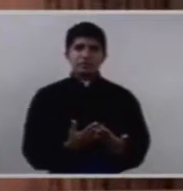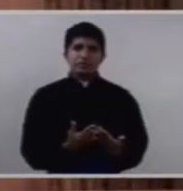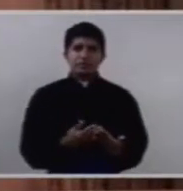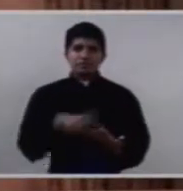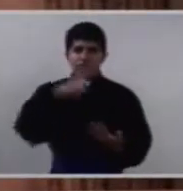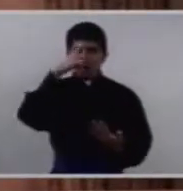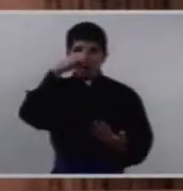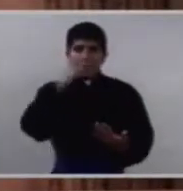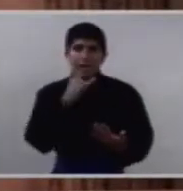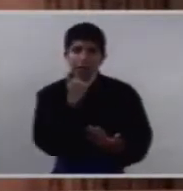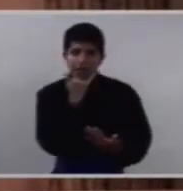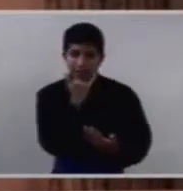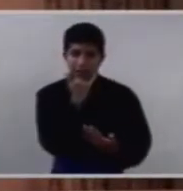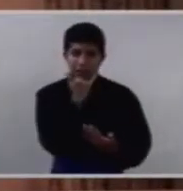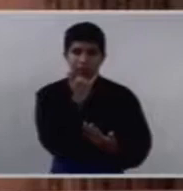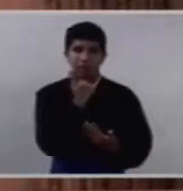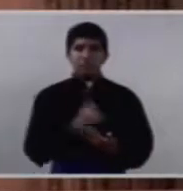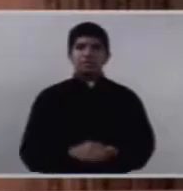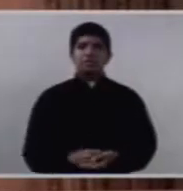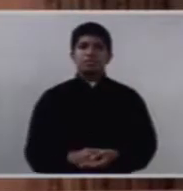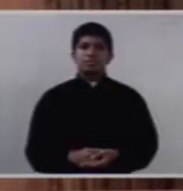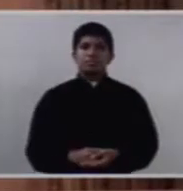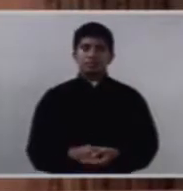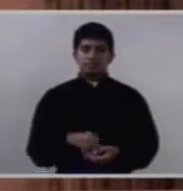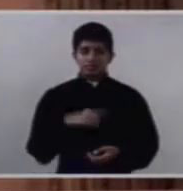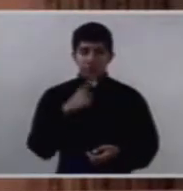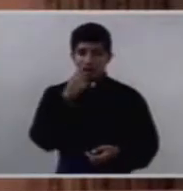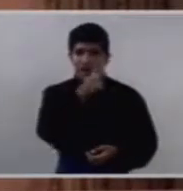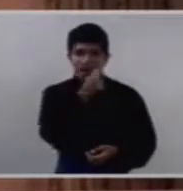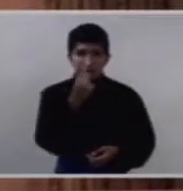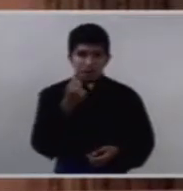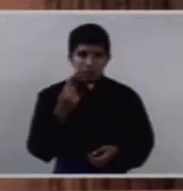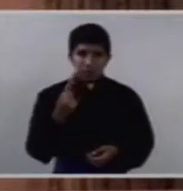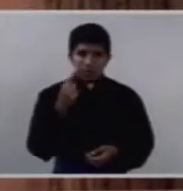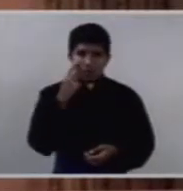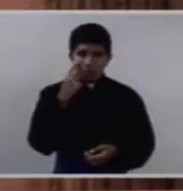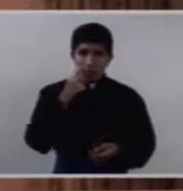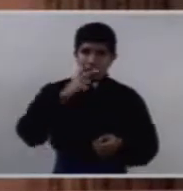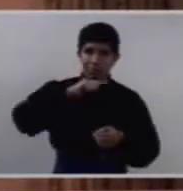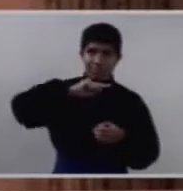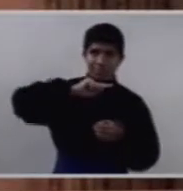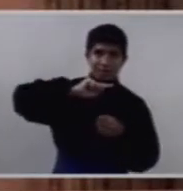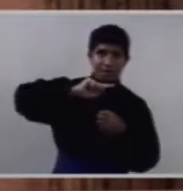para perdonar. Hay que mirar siempre lejos.